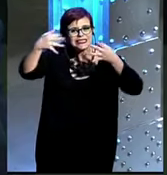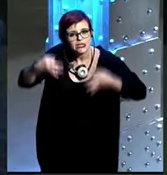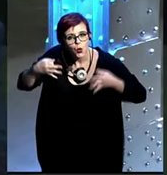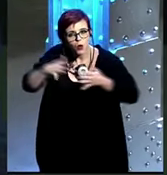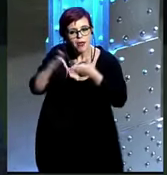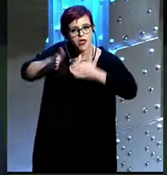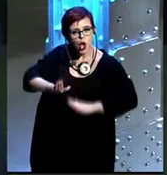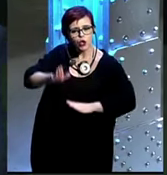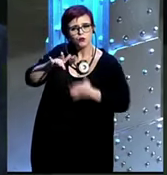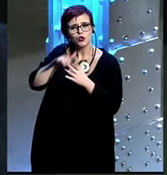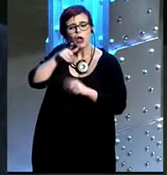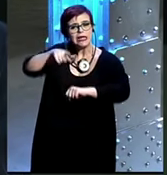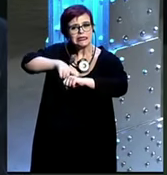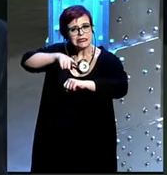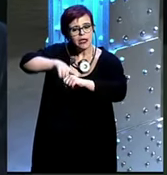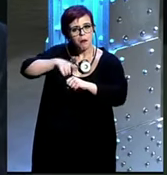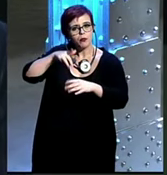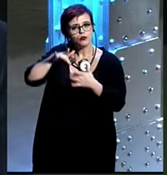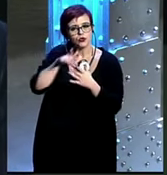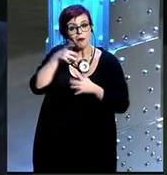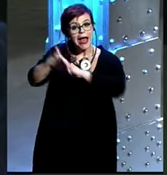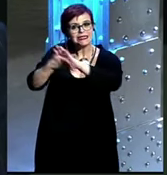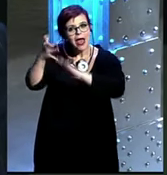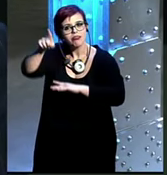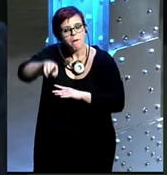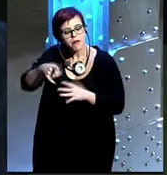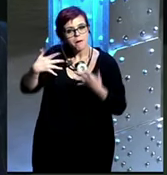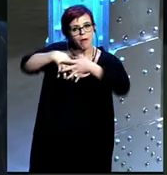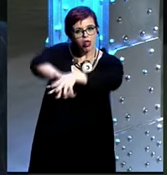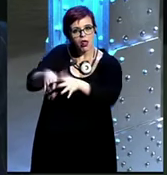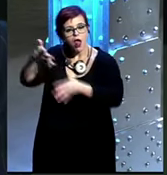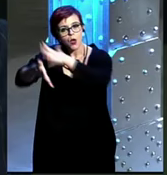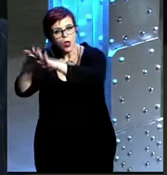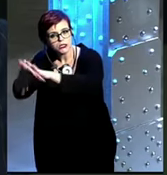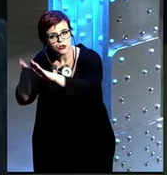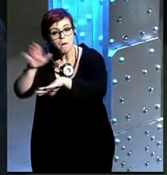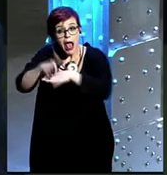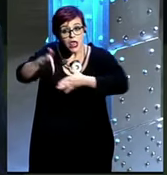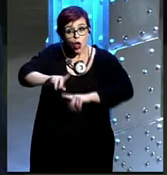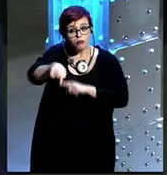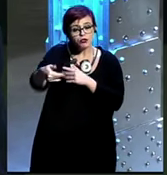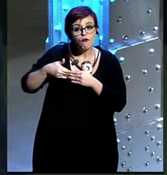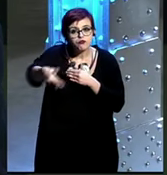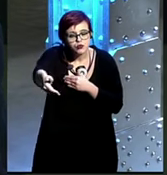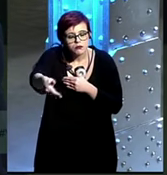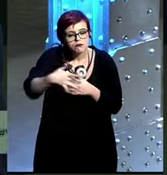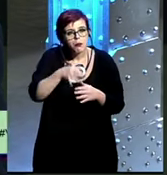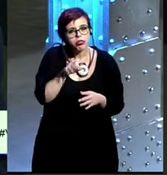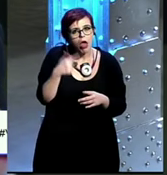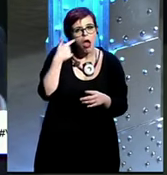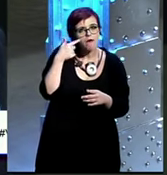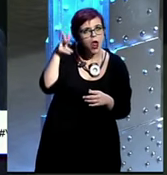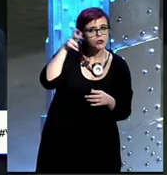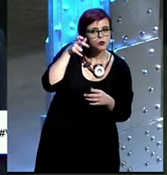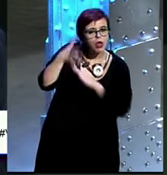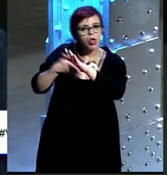que mi hijo pasara mucho en un entorno en el cual se hagan signos, de manera que mi hijo pueda tomar una decisión a medida que avance y gane más